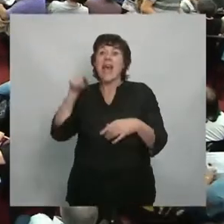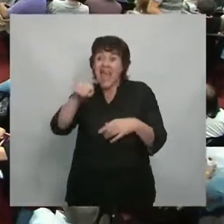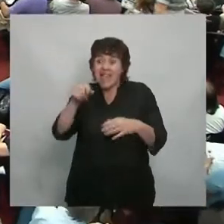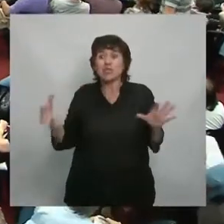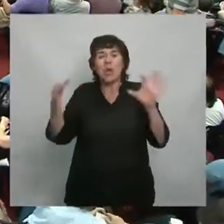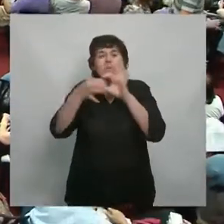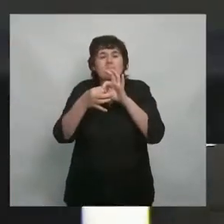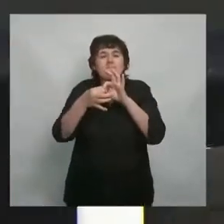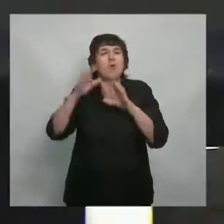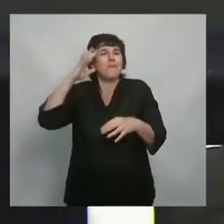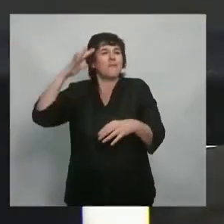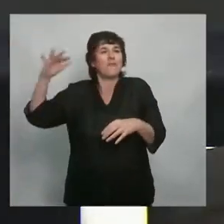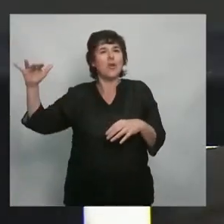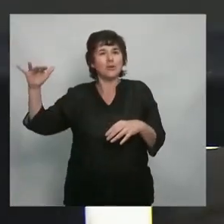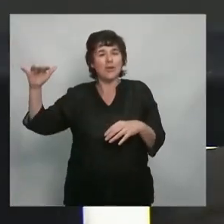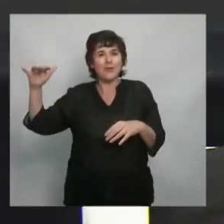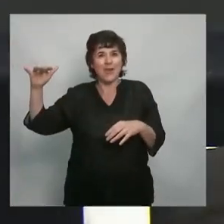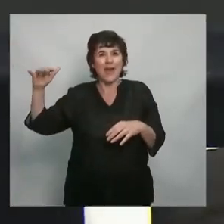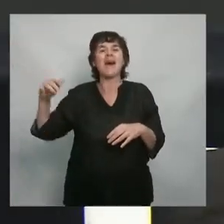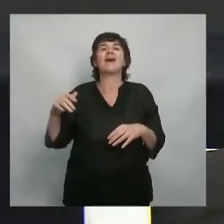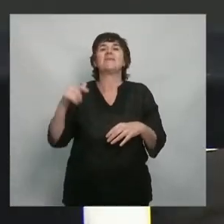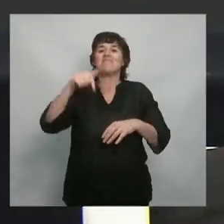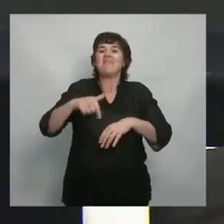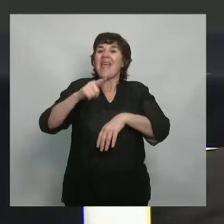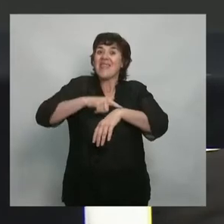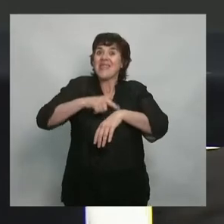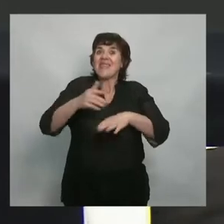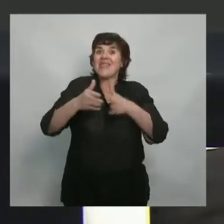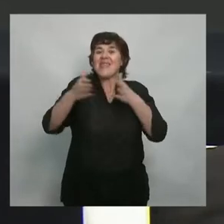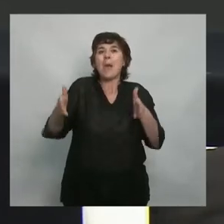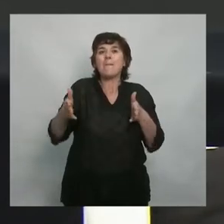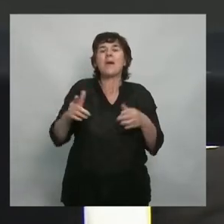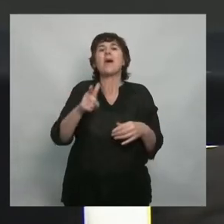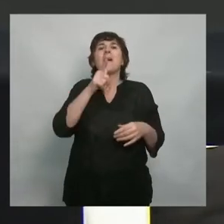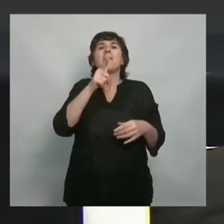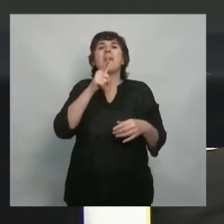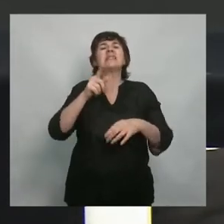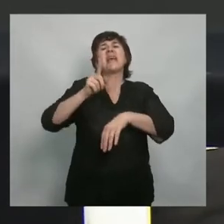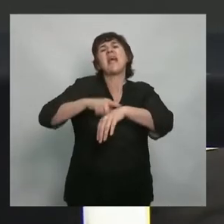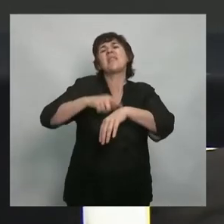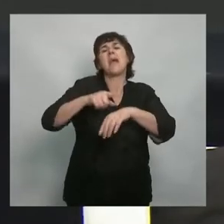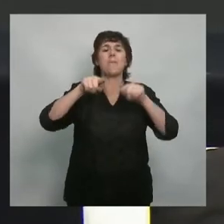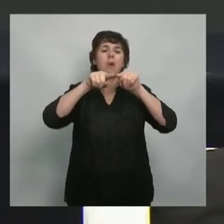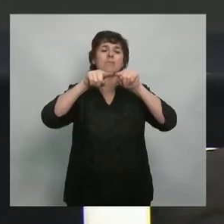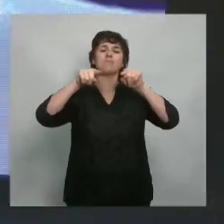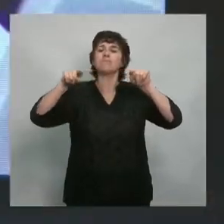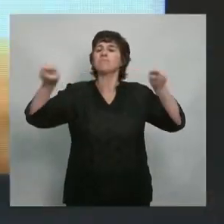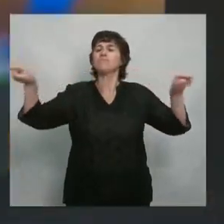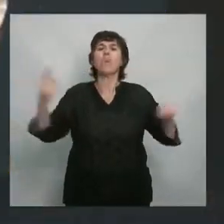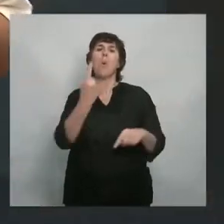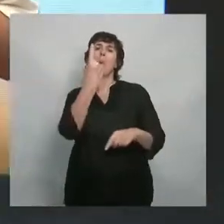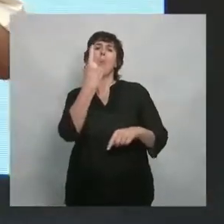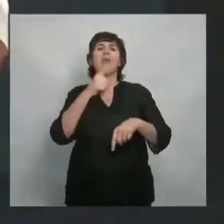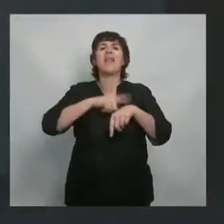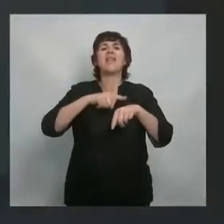filosófica fundamental en un tiempo que se ve como si fuera un tiempo lineal y un solo tiempo, ¿no?